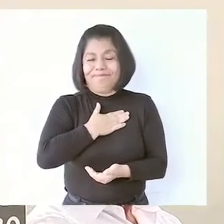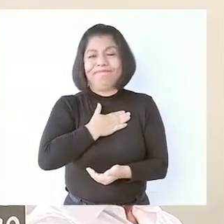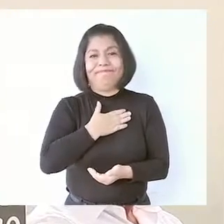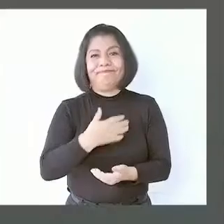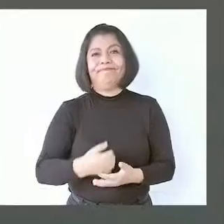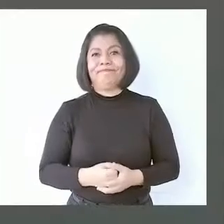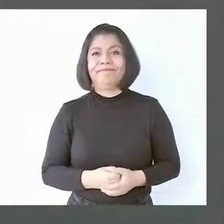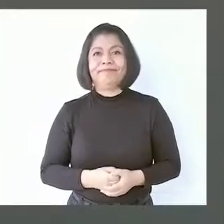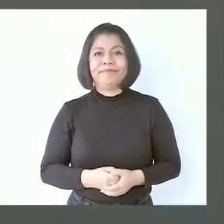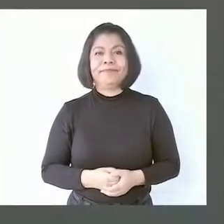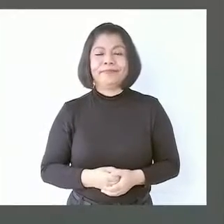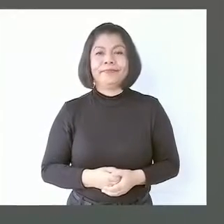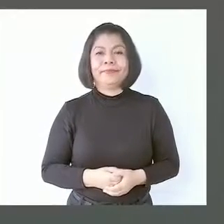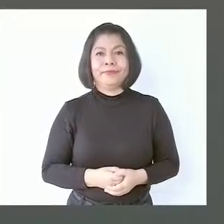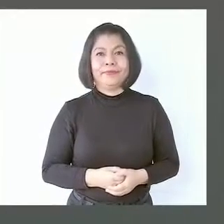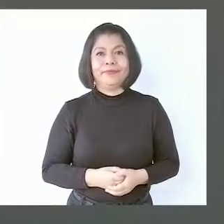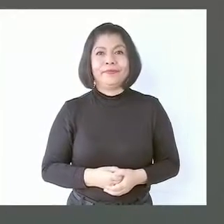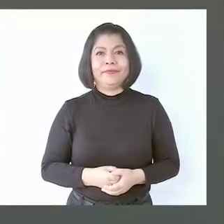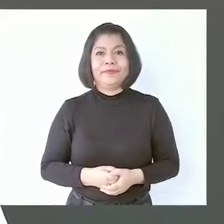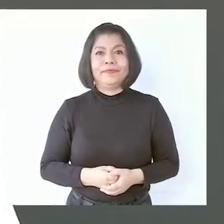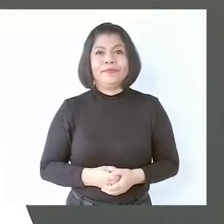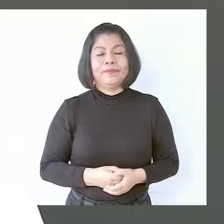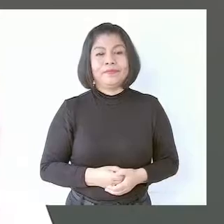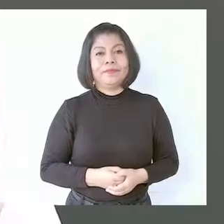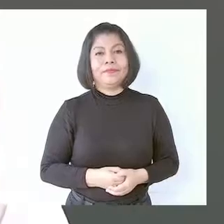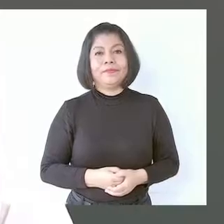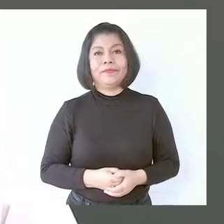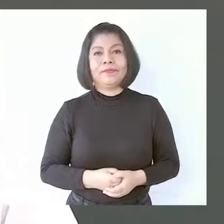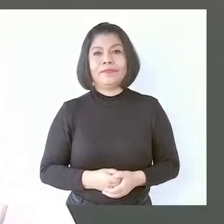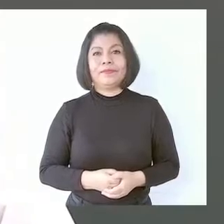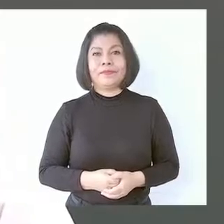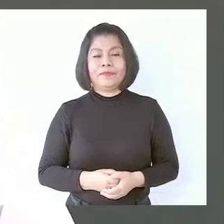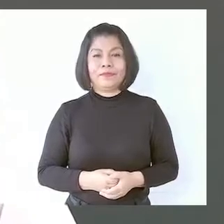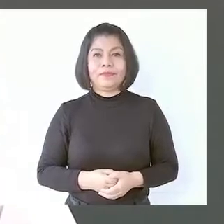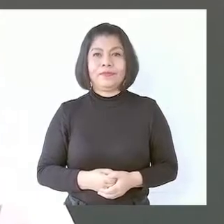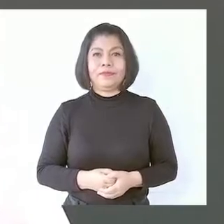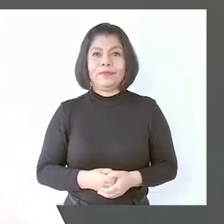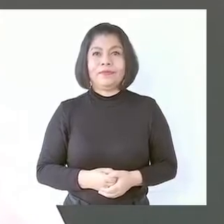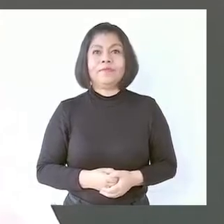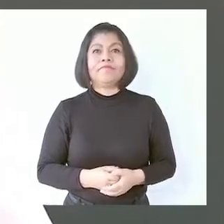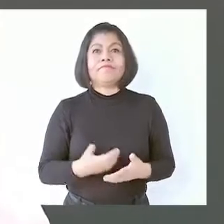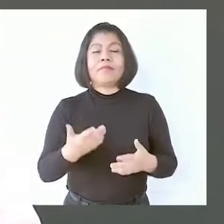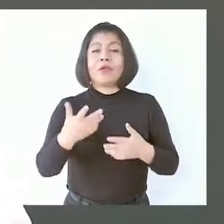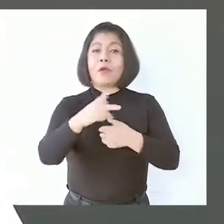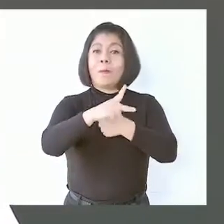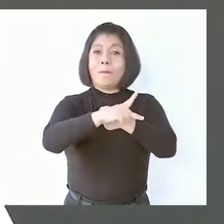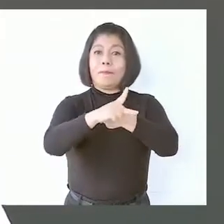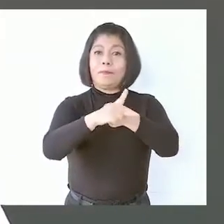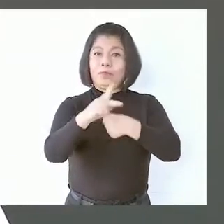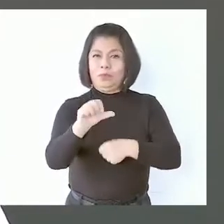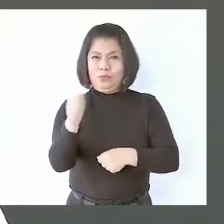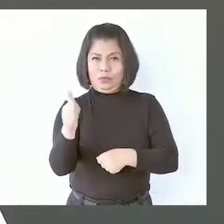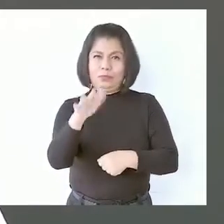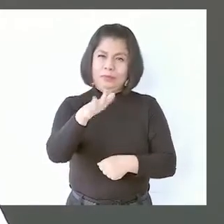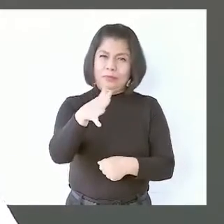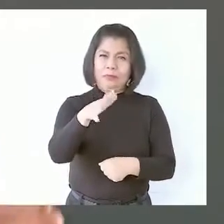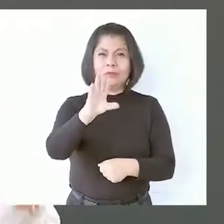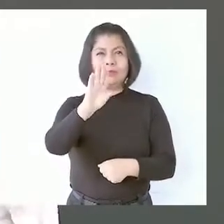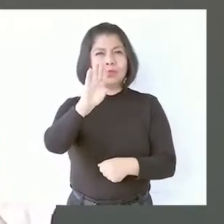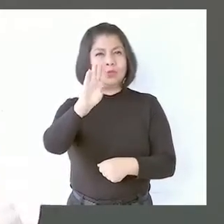mundo. Y 90 países